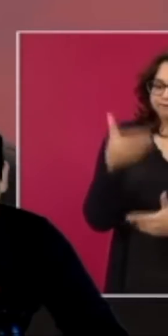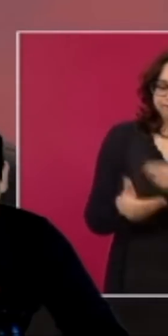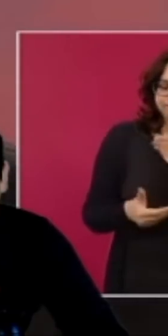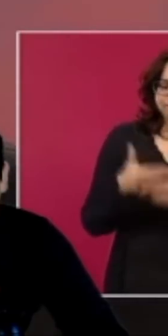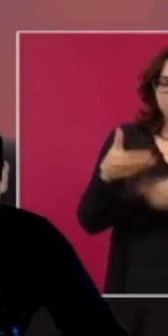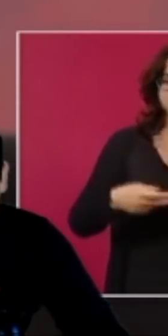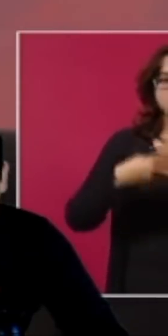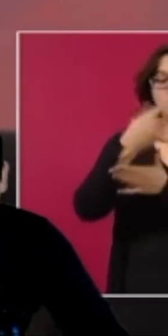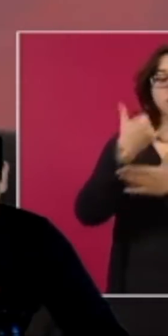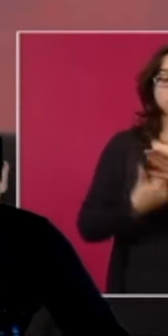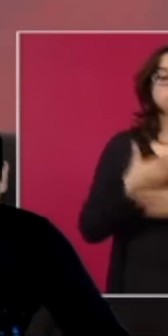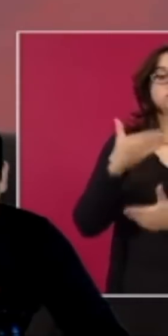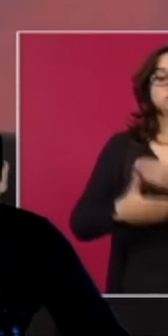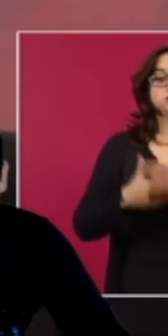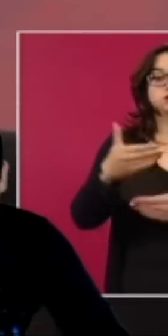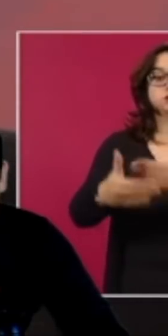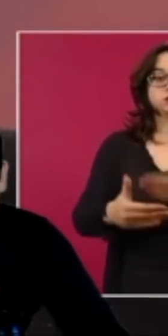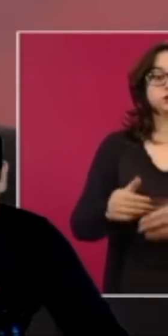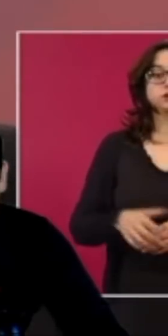que hemos iniciado.